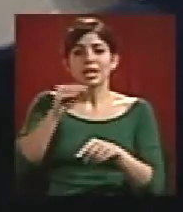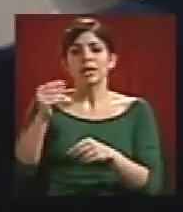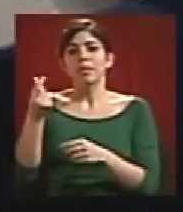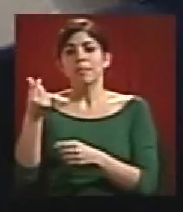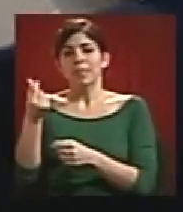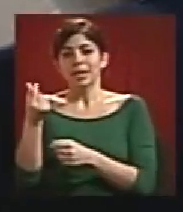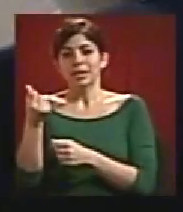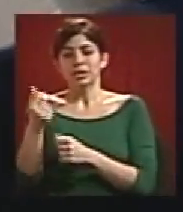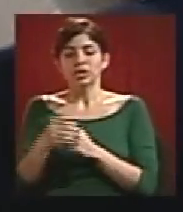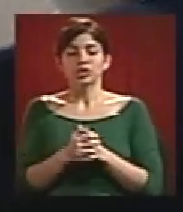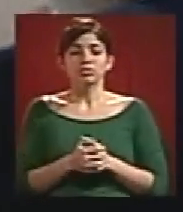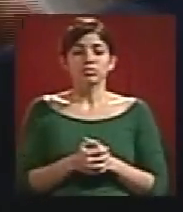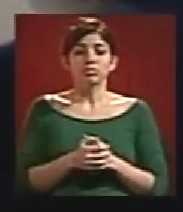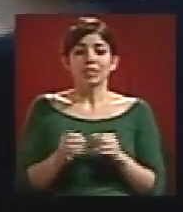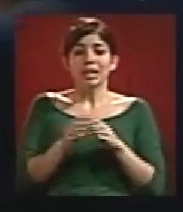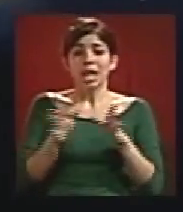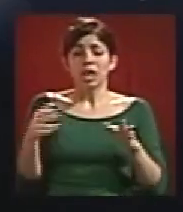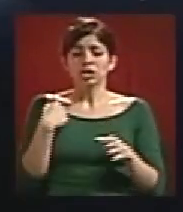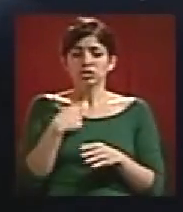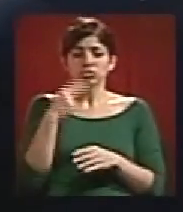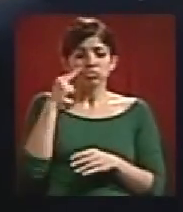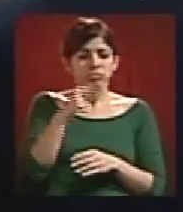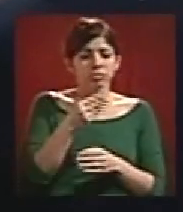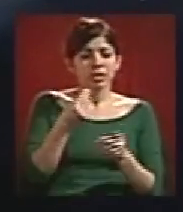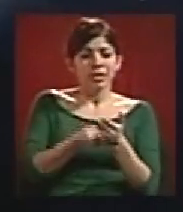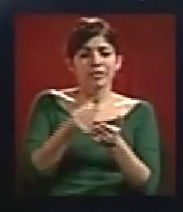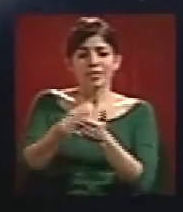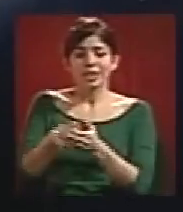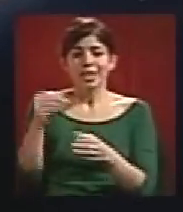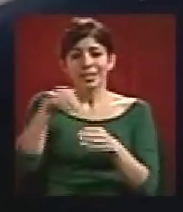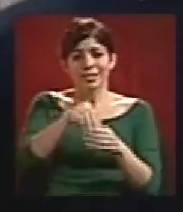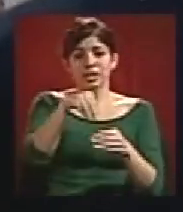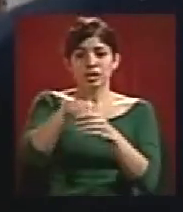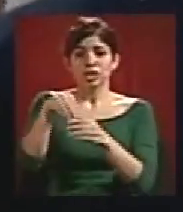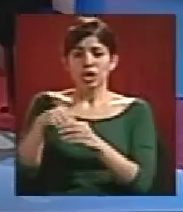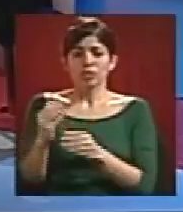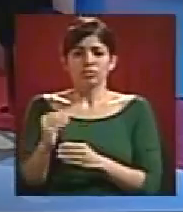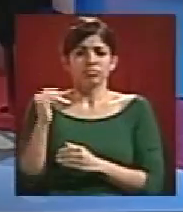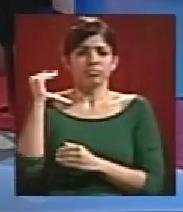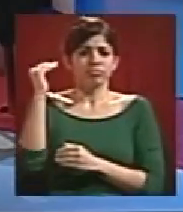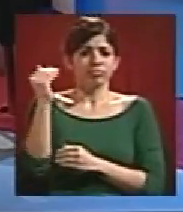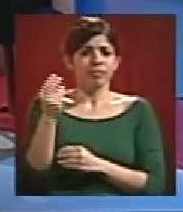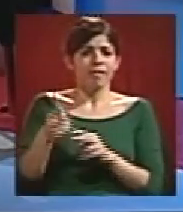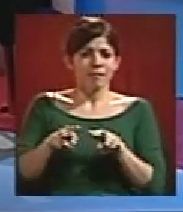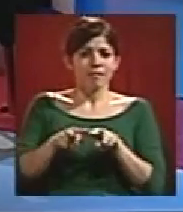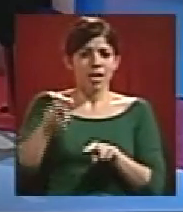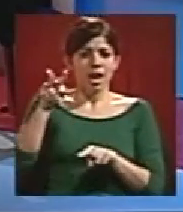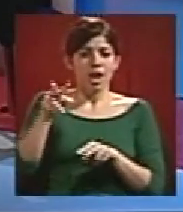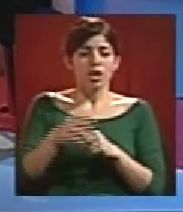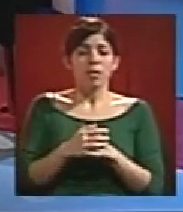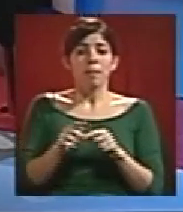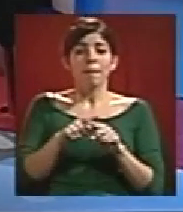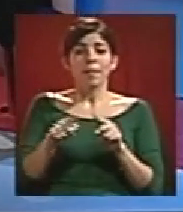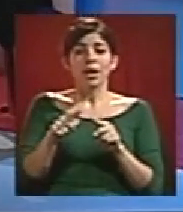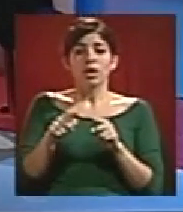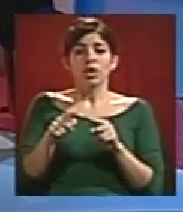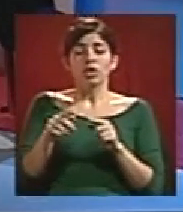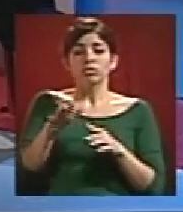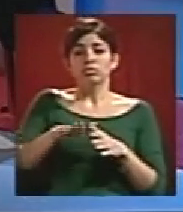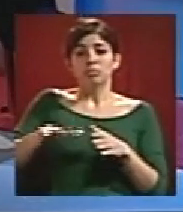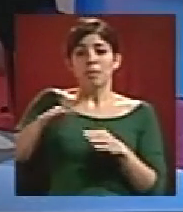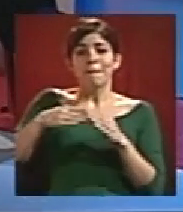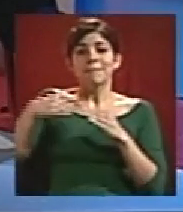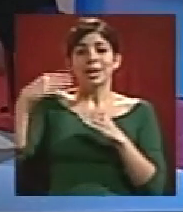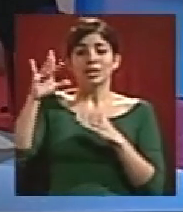¿verdad? En general, nosotros tenemos inversiones de muy alto valor. Un poco la idea es que los segmentos de más